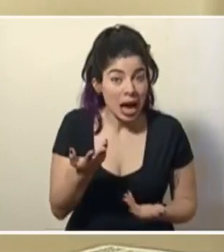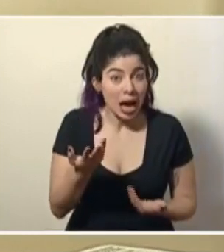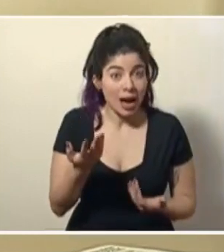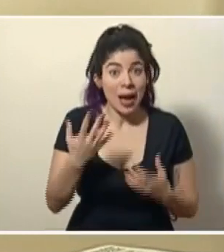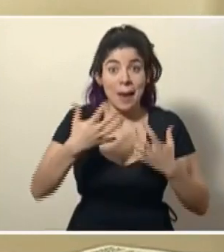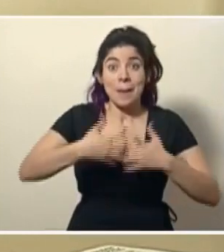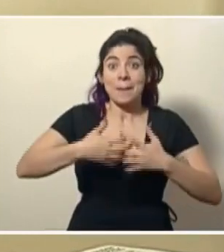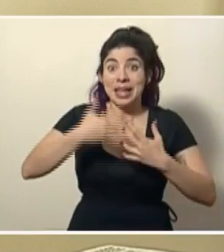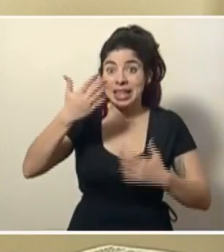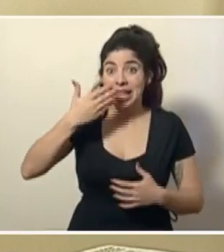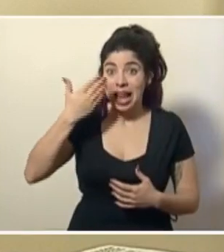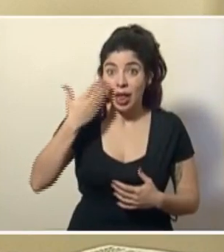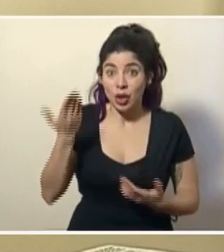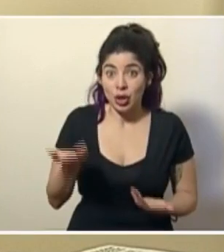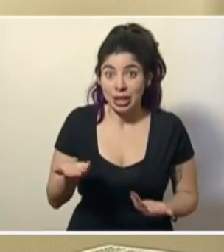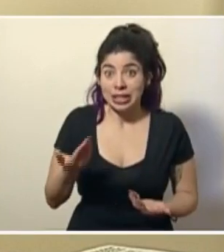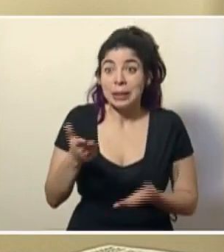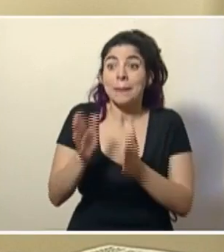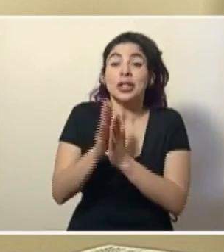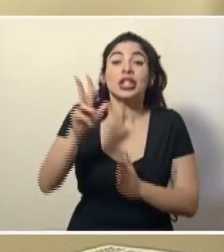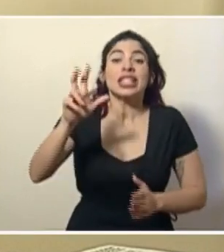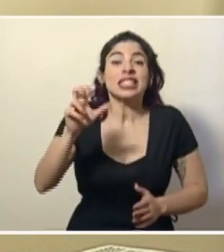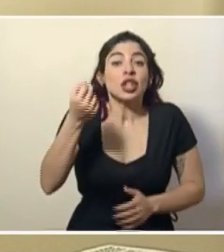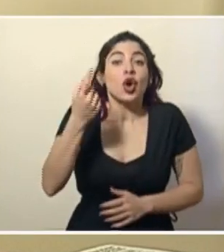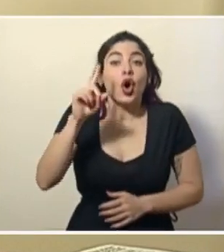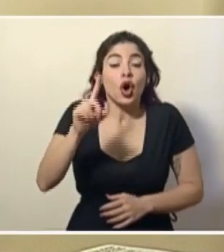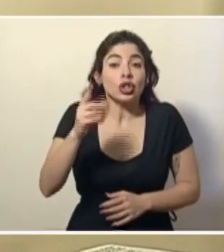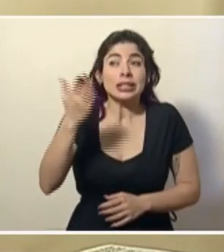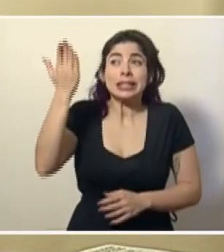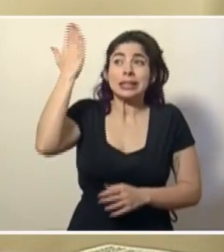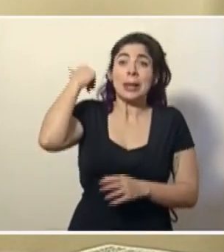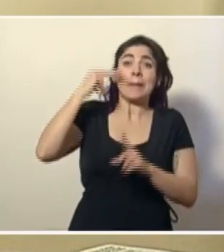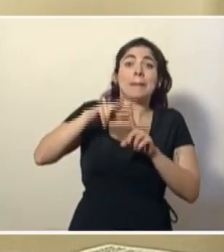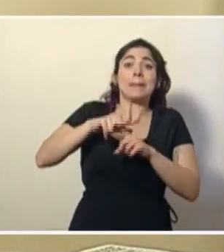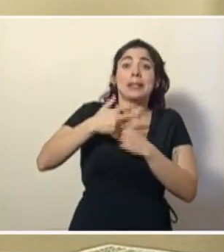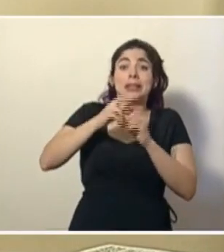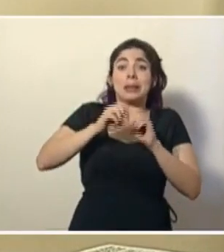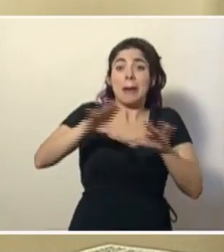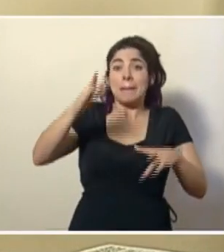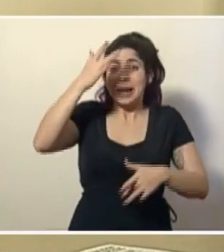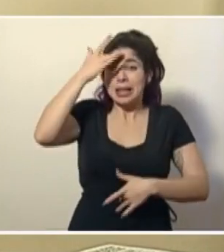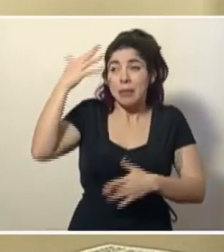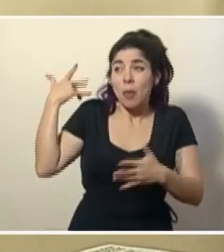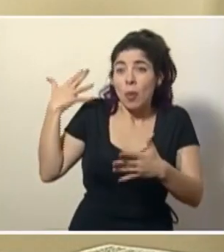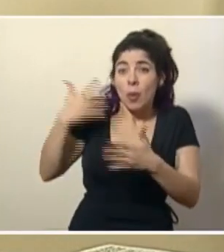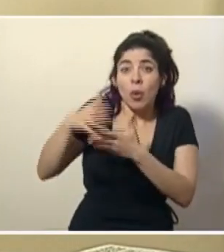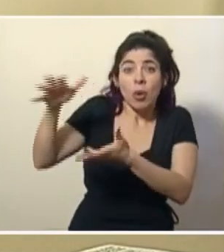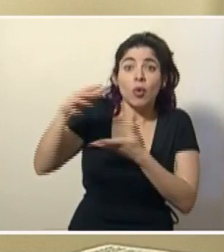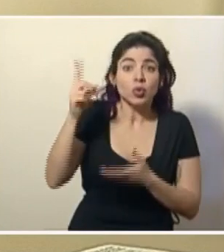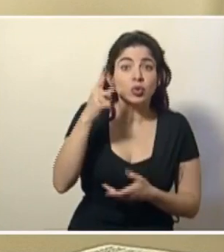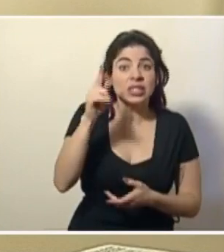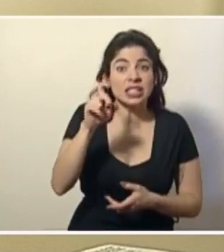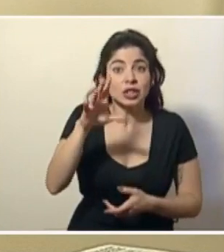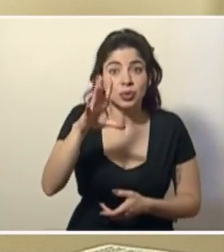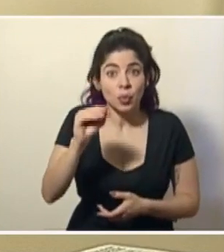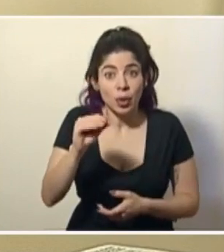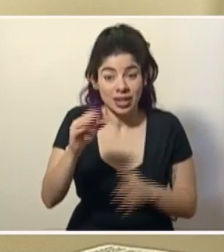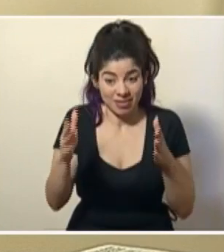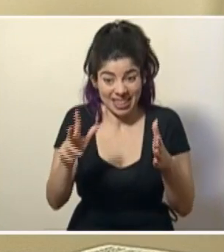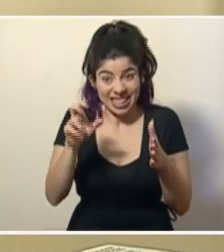los ventiladores. O sea, pedimos 311 a principio de la pandemia. Hemos recibido 150 de